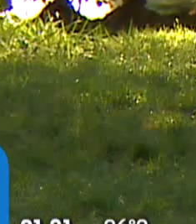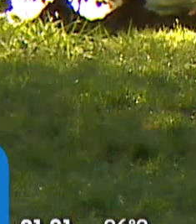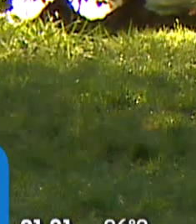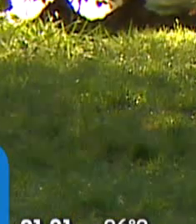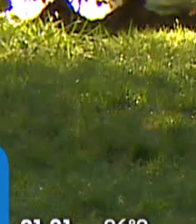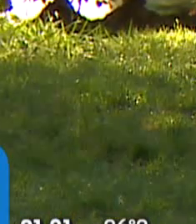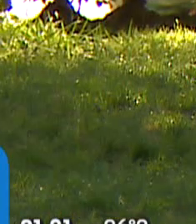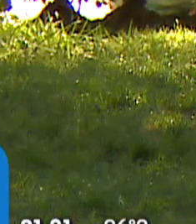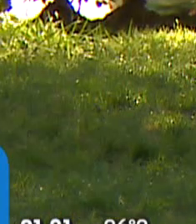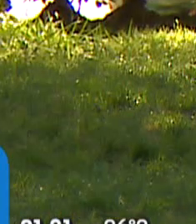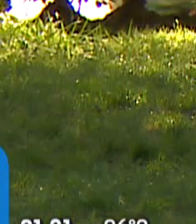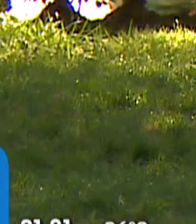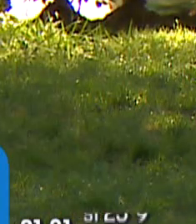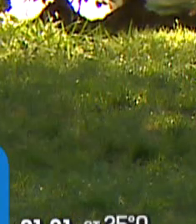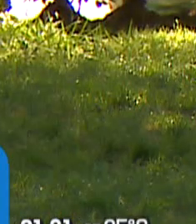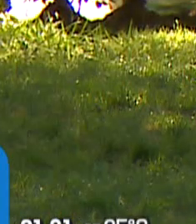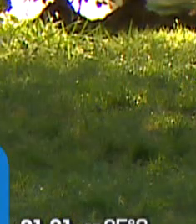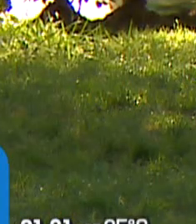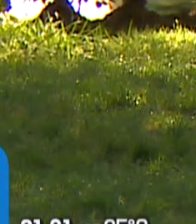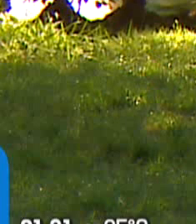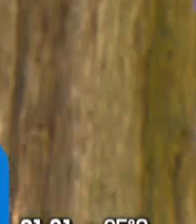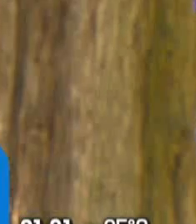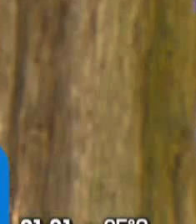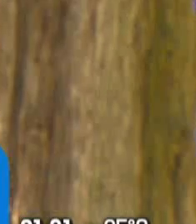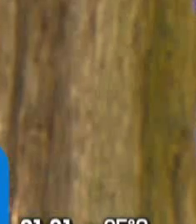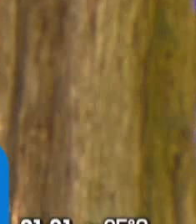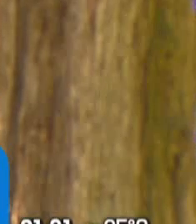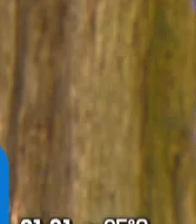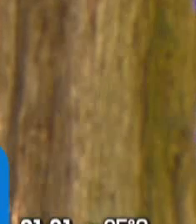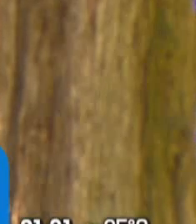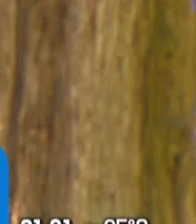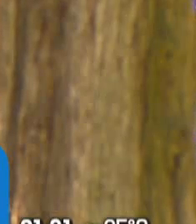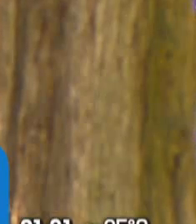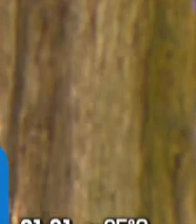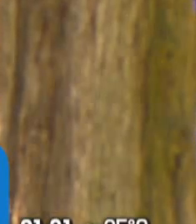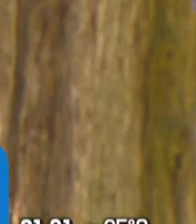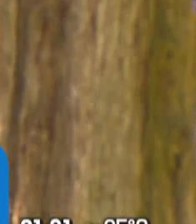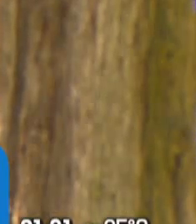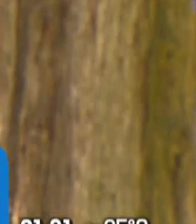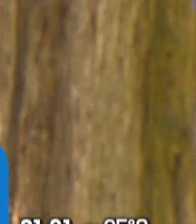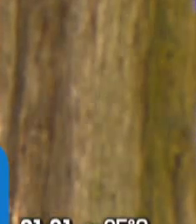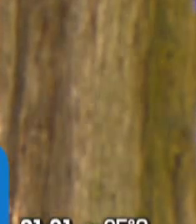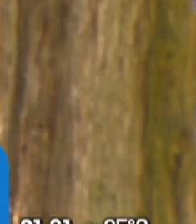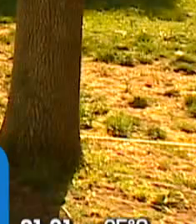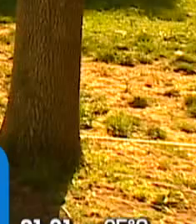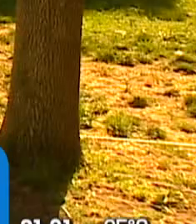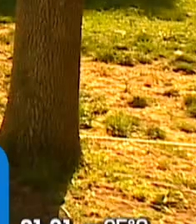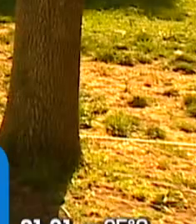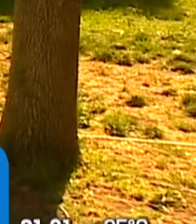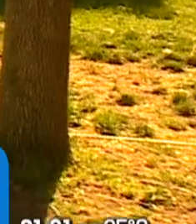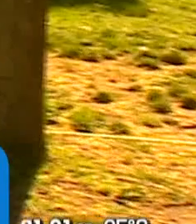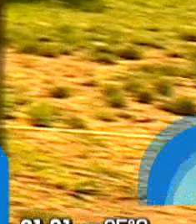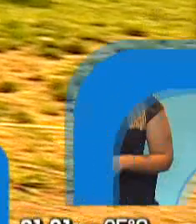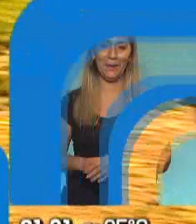sanitarias y con el fantasma de la segunda ola rondando en la ciudad. Cientos de jóvenes se reunieron en plazas, playas y